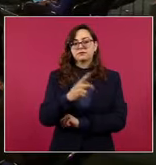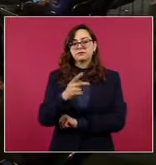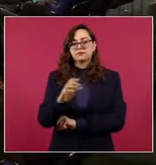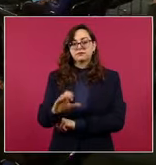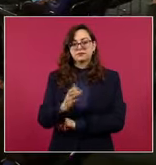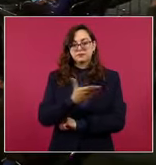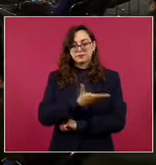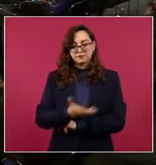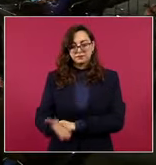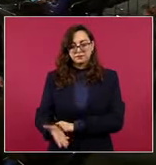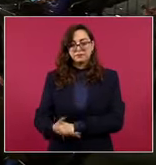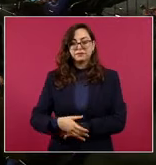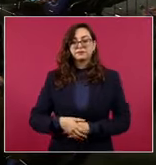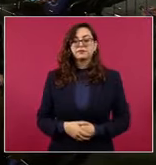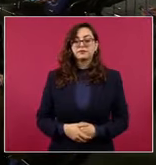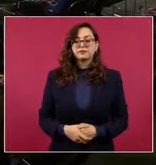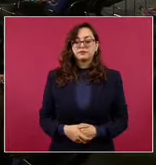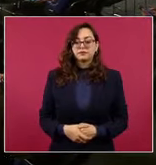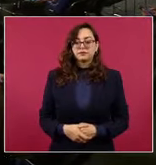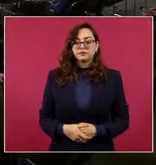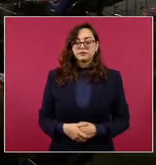Ciudadana.